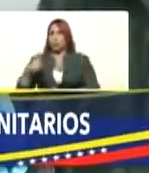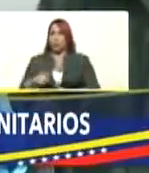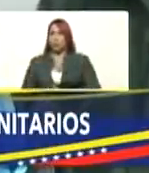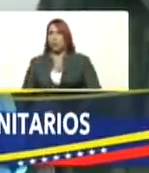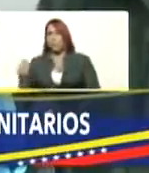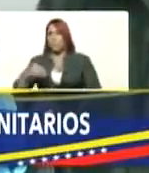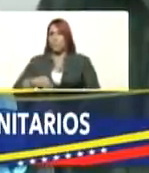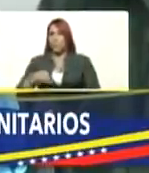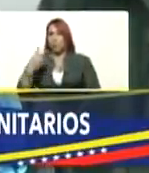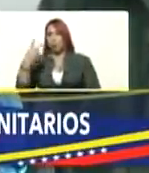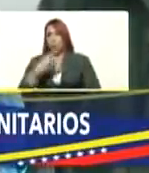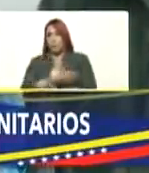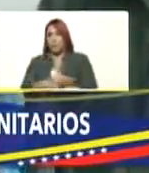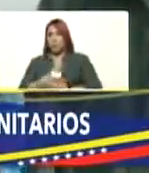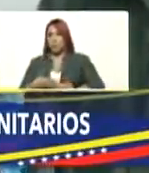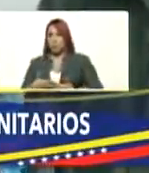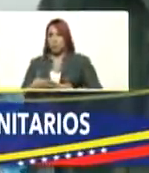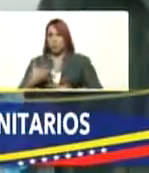más de